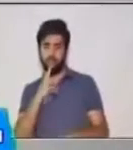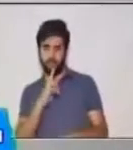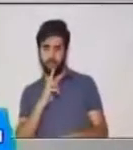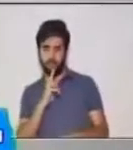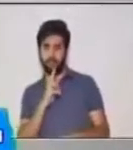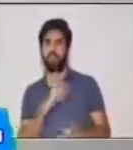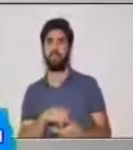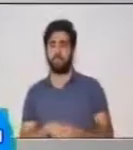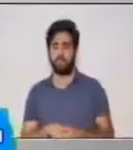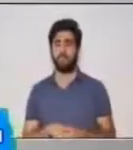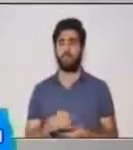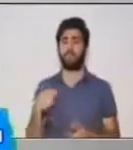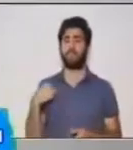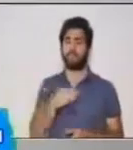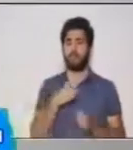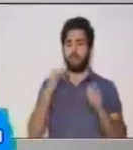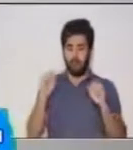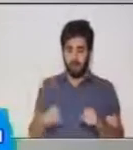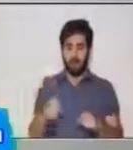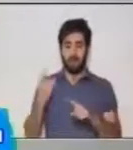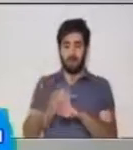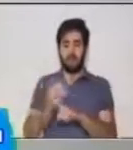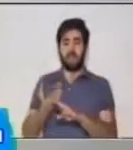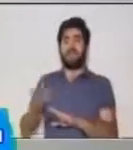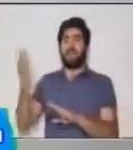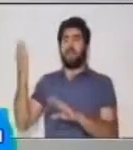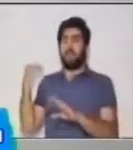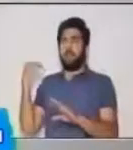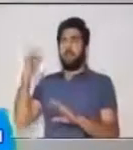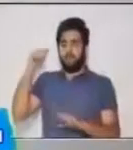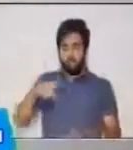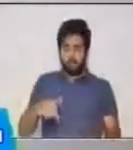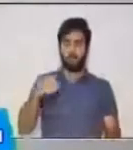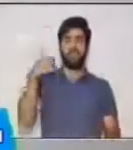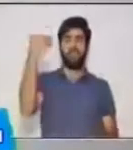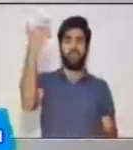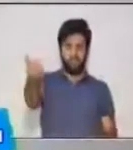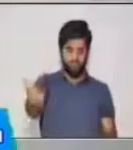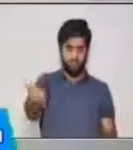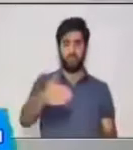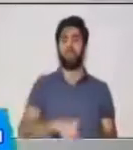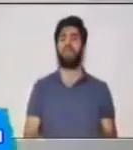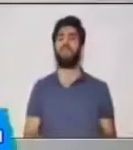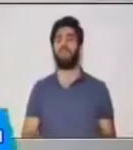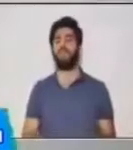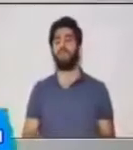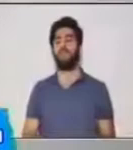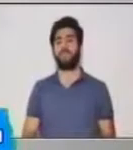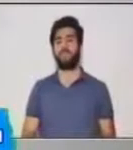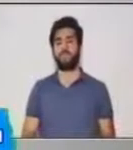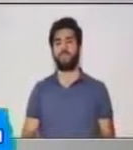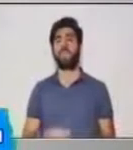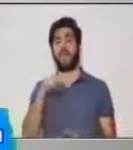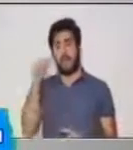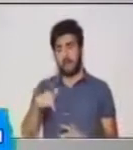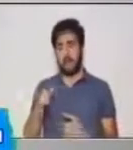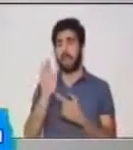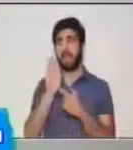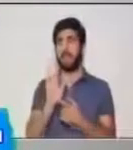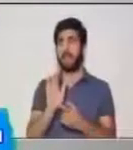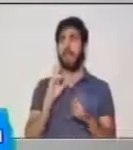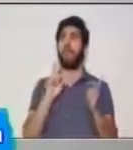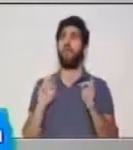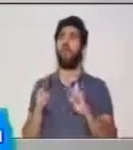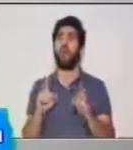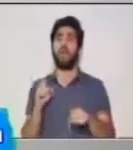Los podemos utilizar en su forma de pasado, en su forma de presente o de futuro. Ahí te va a indicar principalmente cuál es